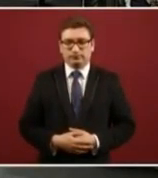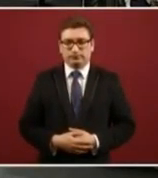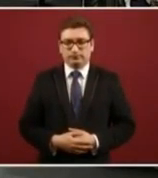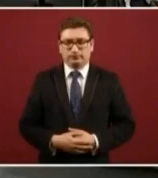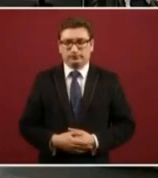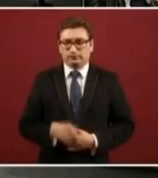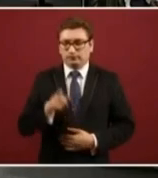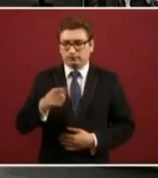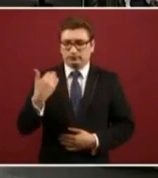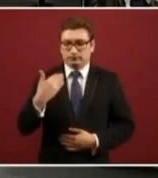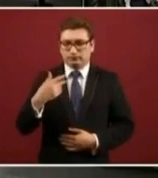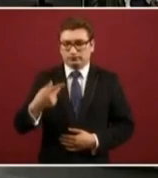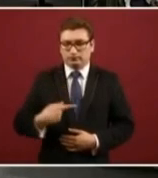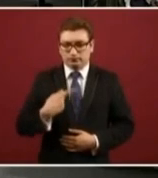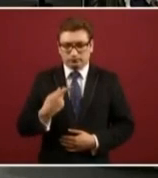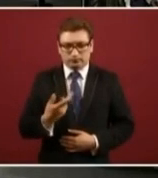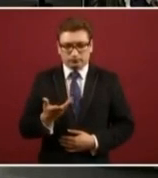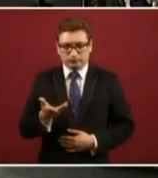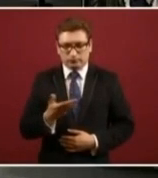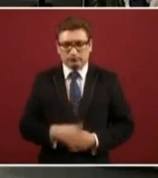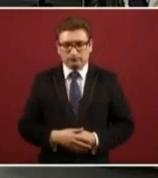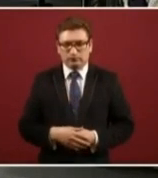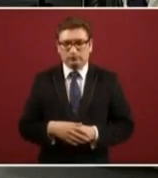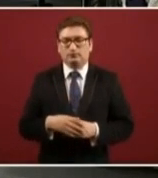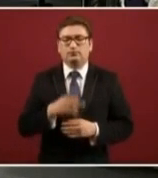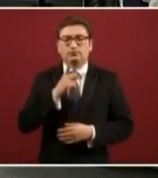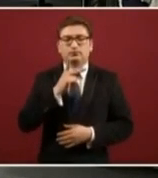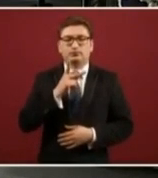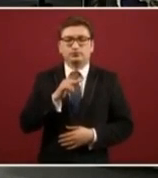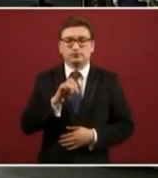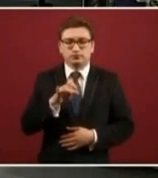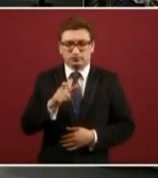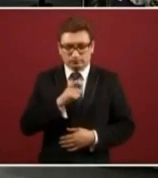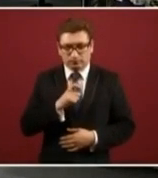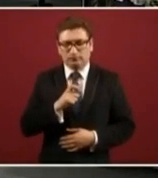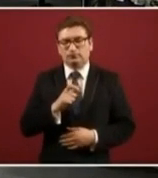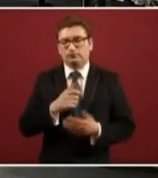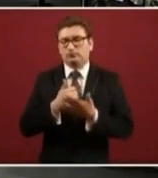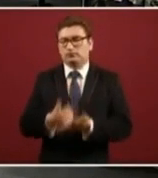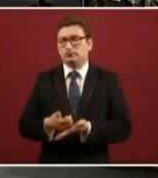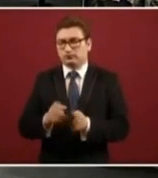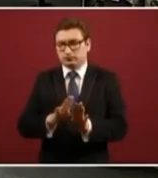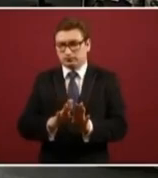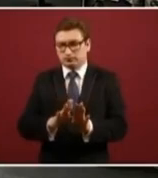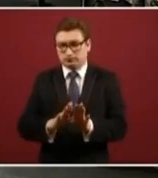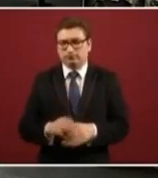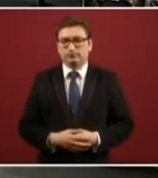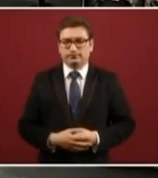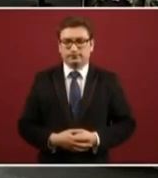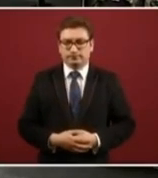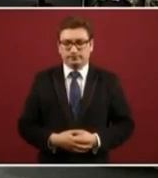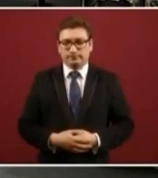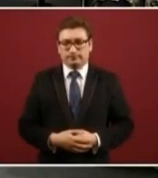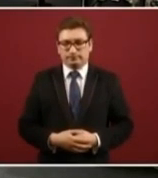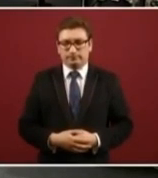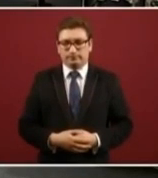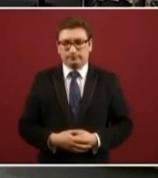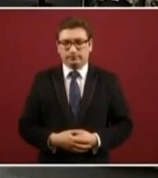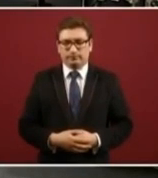Tu pregunta sobre cómo vamos a ayudar a Pemex va a